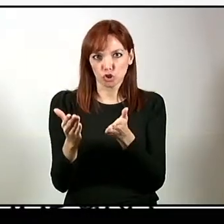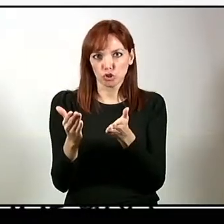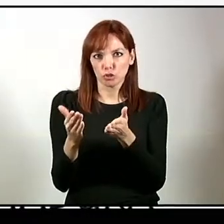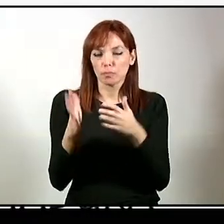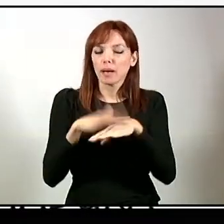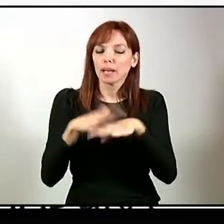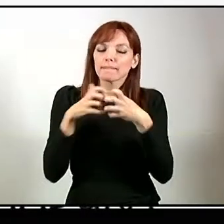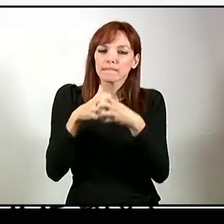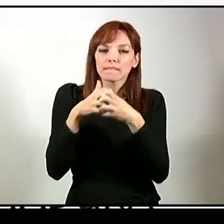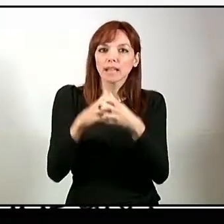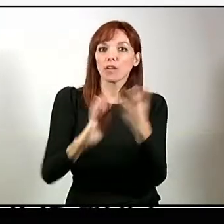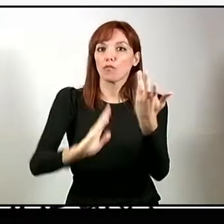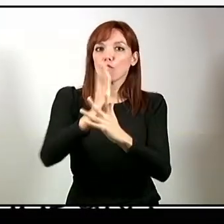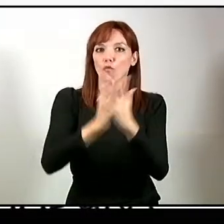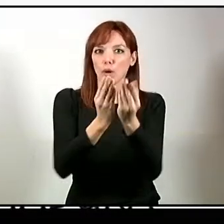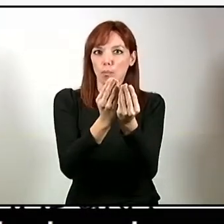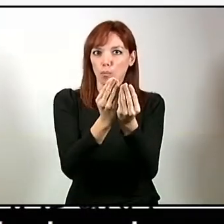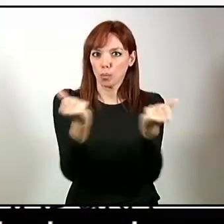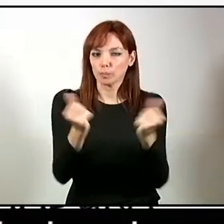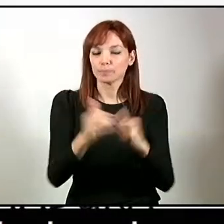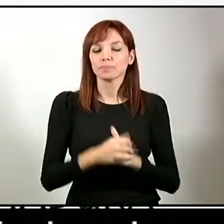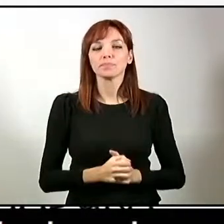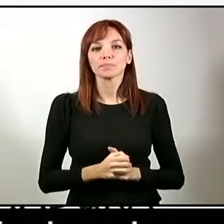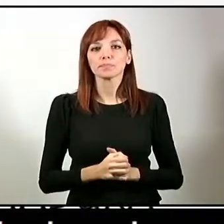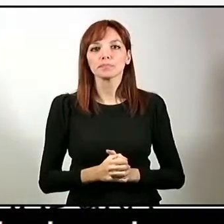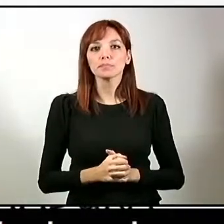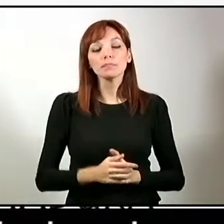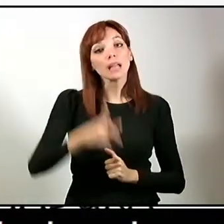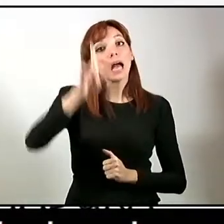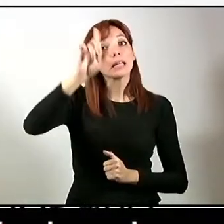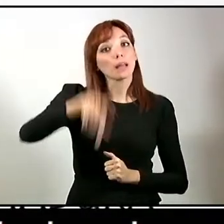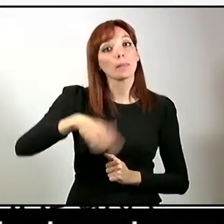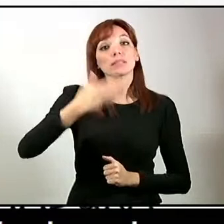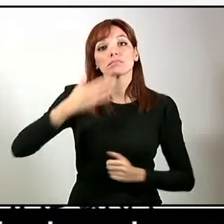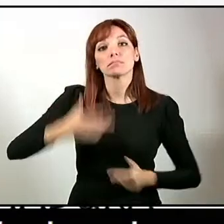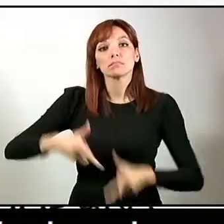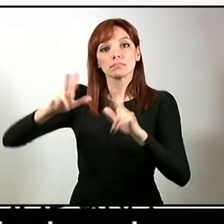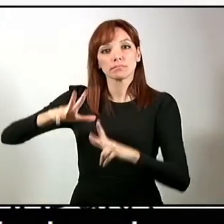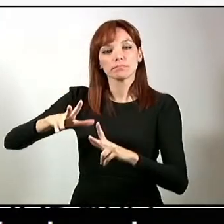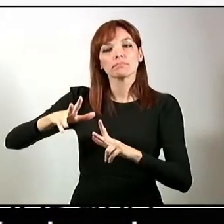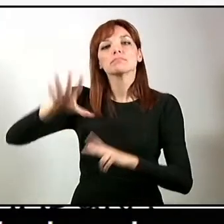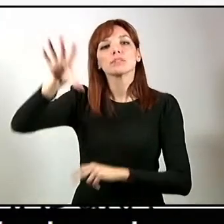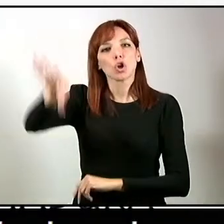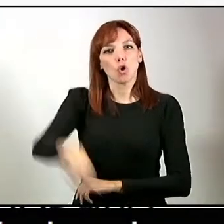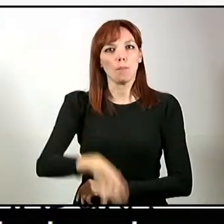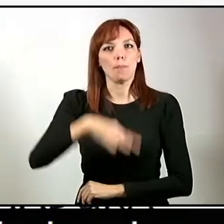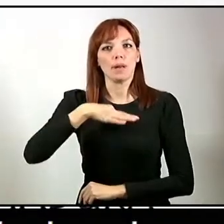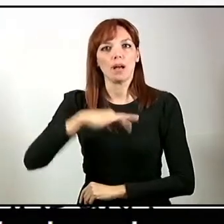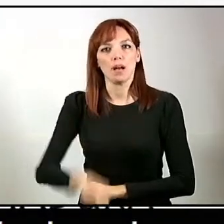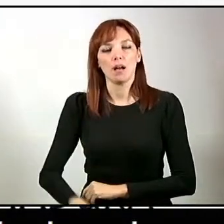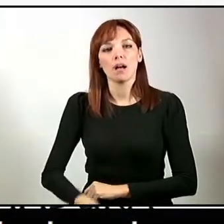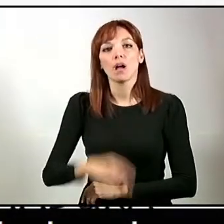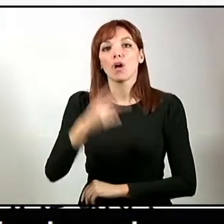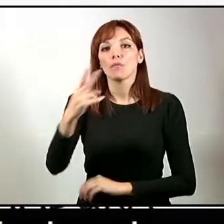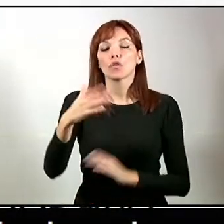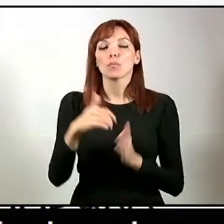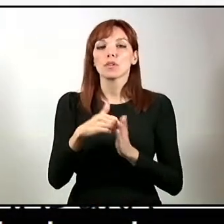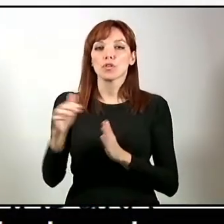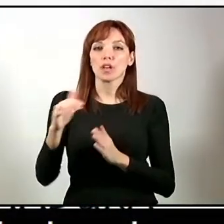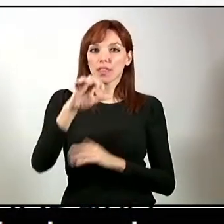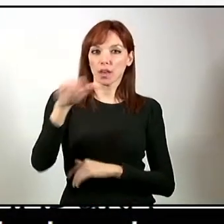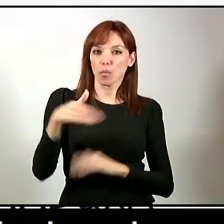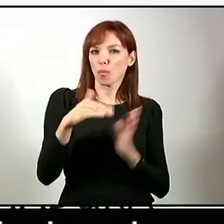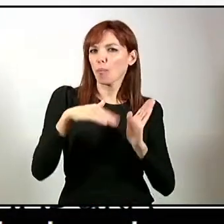lucha contra los incendios. Por otro lado, también se ha autorizado la compra, la licitación por más de 2 millones de euros